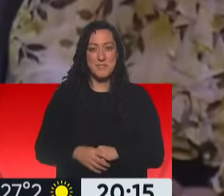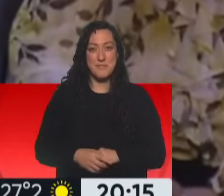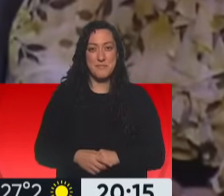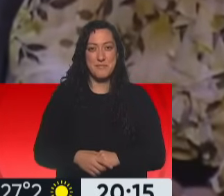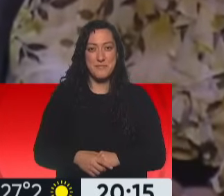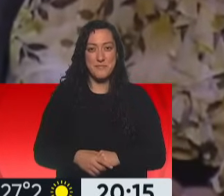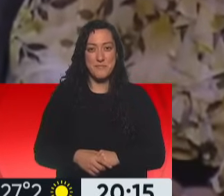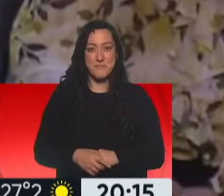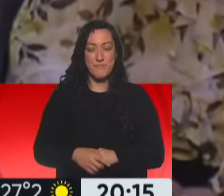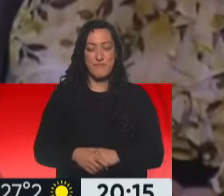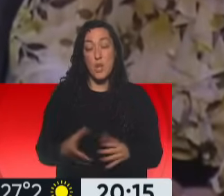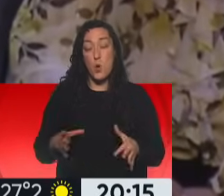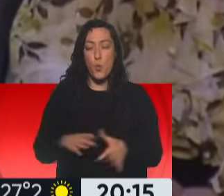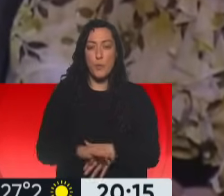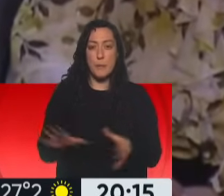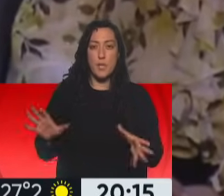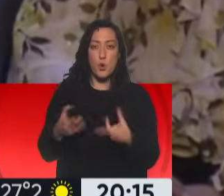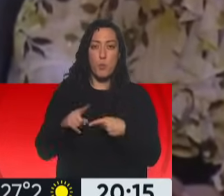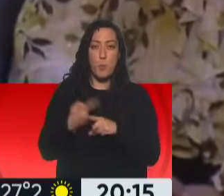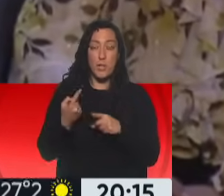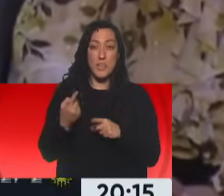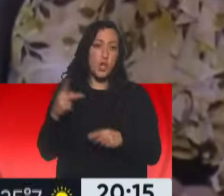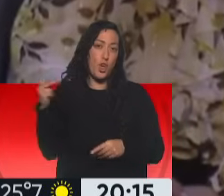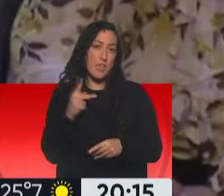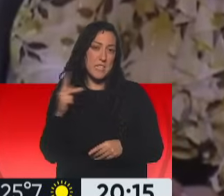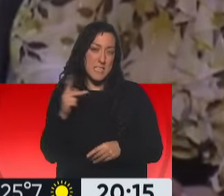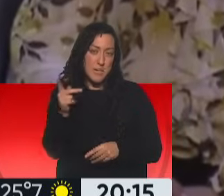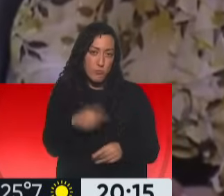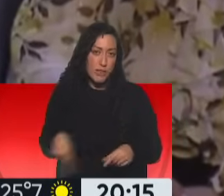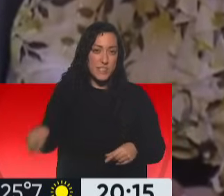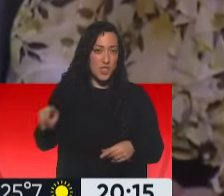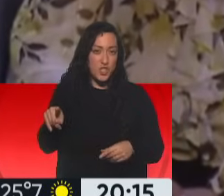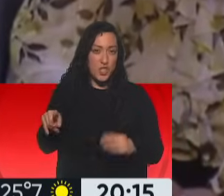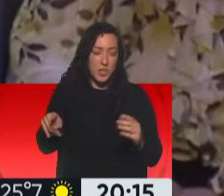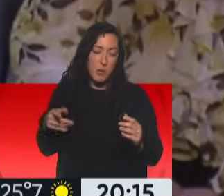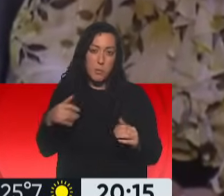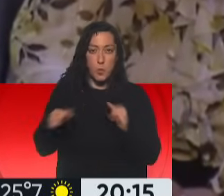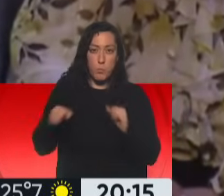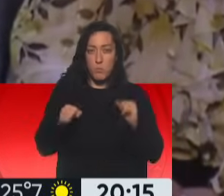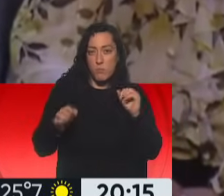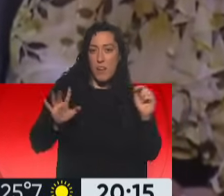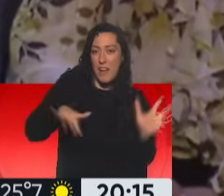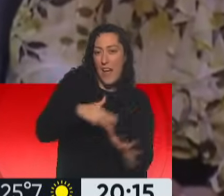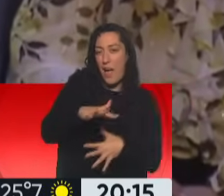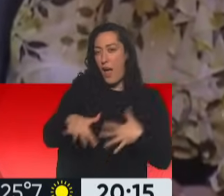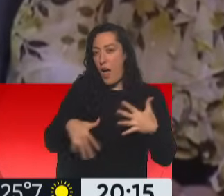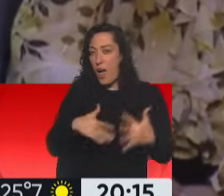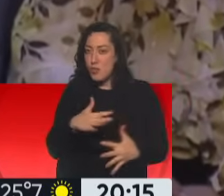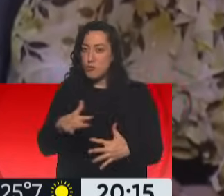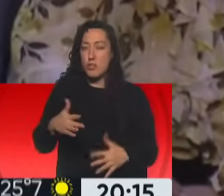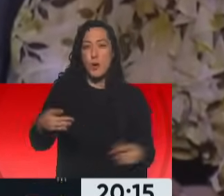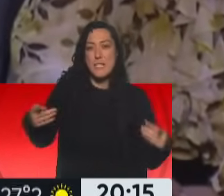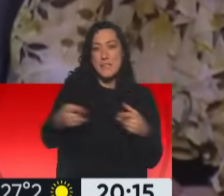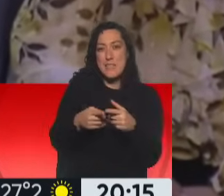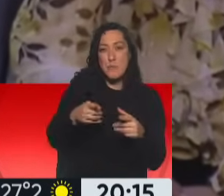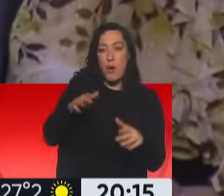donde justamente el kirchnerismo se dedica a sembrar el caos, a tratar de generar esta